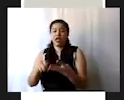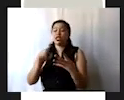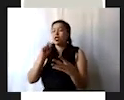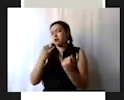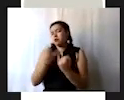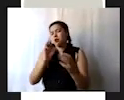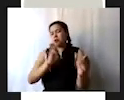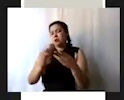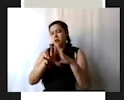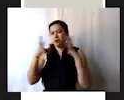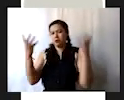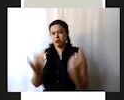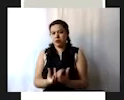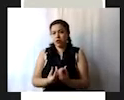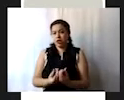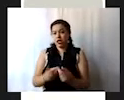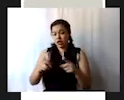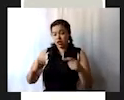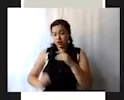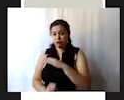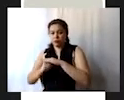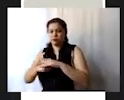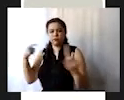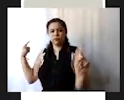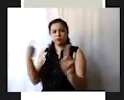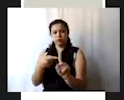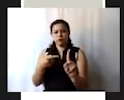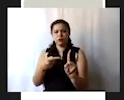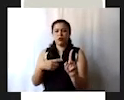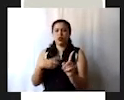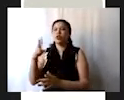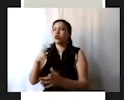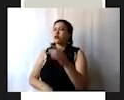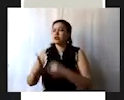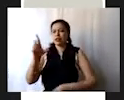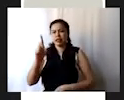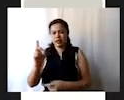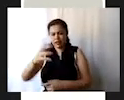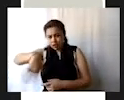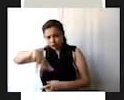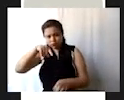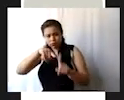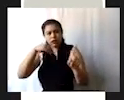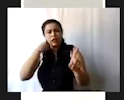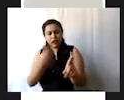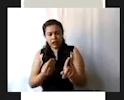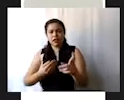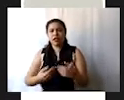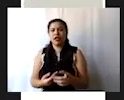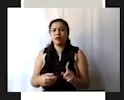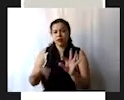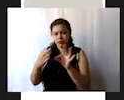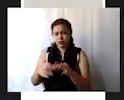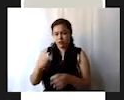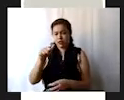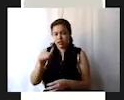Los objetivos de desarrollo sostenible que buscan en 2030 a cumplir 17